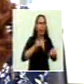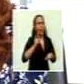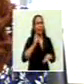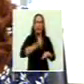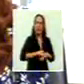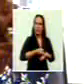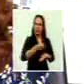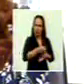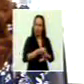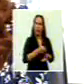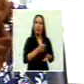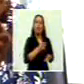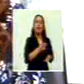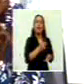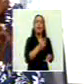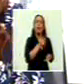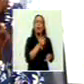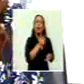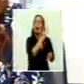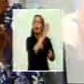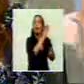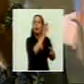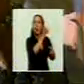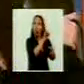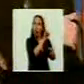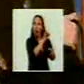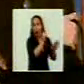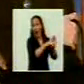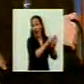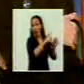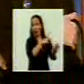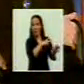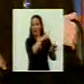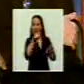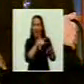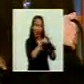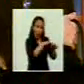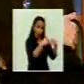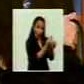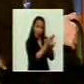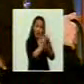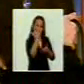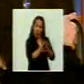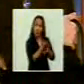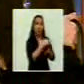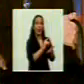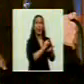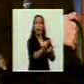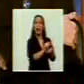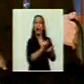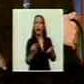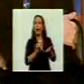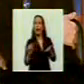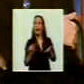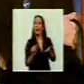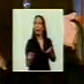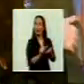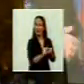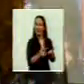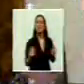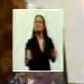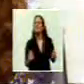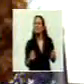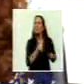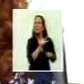que los bancos privados debían prestar una parte importante, un 5% de los depósitos, precisamente